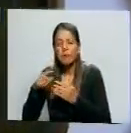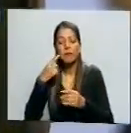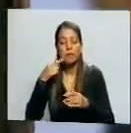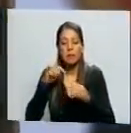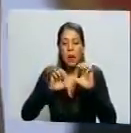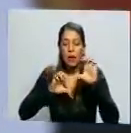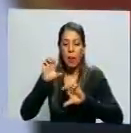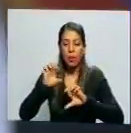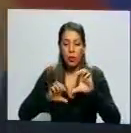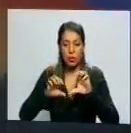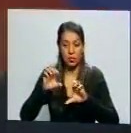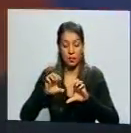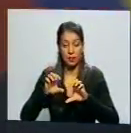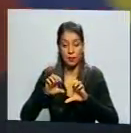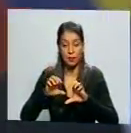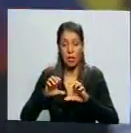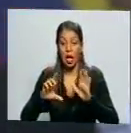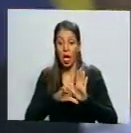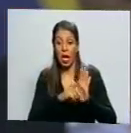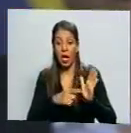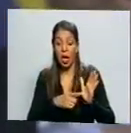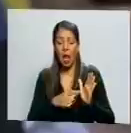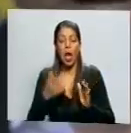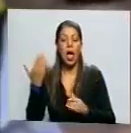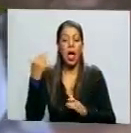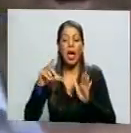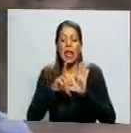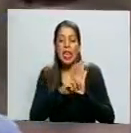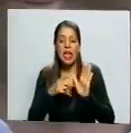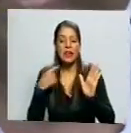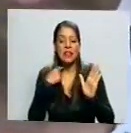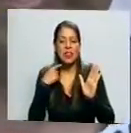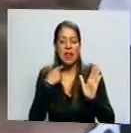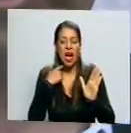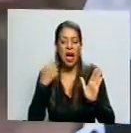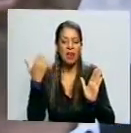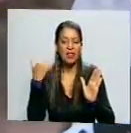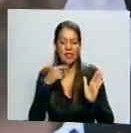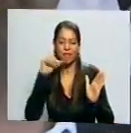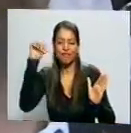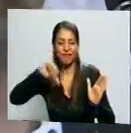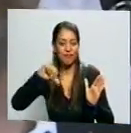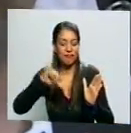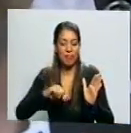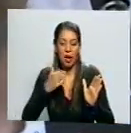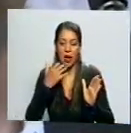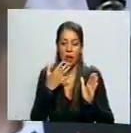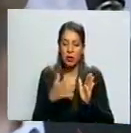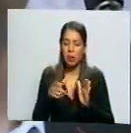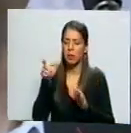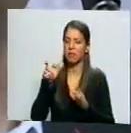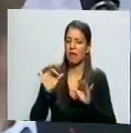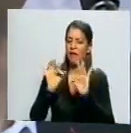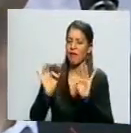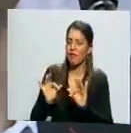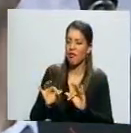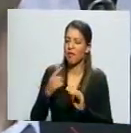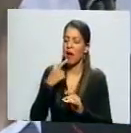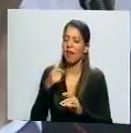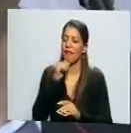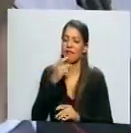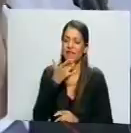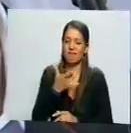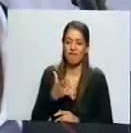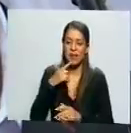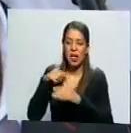anterior ley se limitaba a regular las modalidades de selección del contratista, mientras que esta